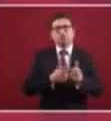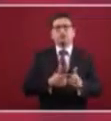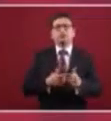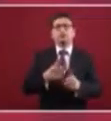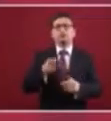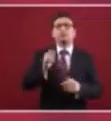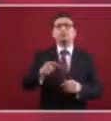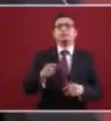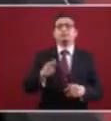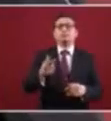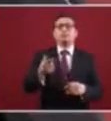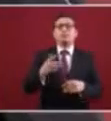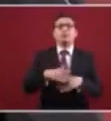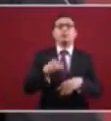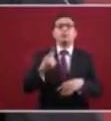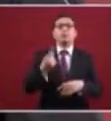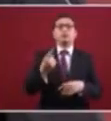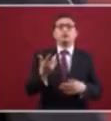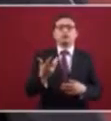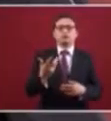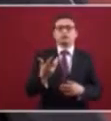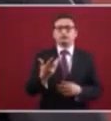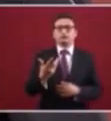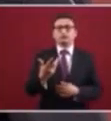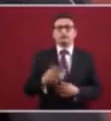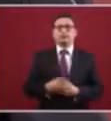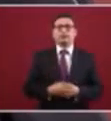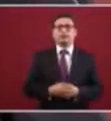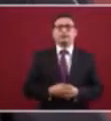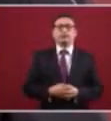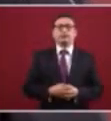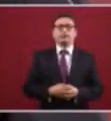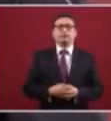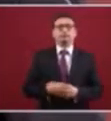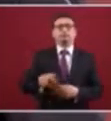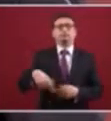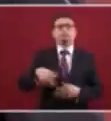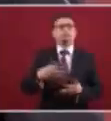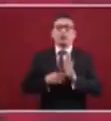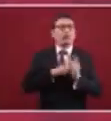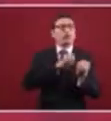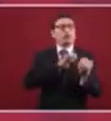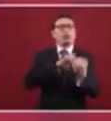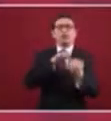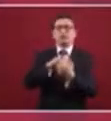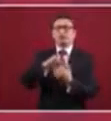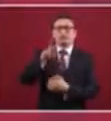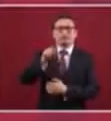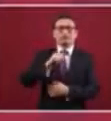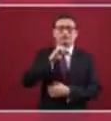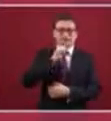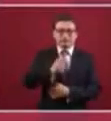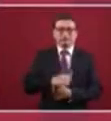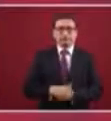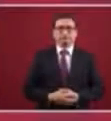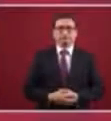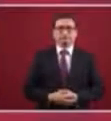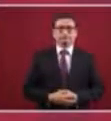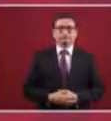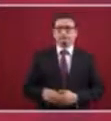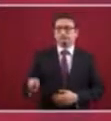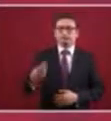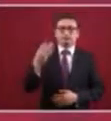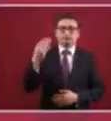no continúe la simulación. ¿Cómo reforzamos al INAI,